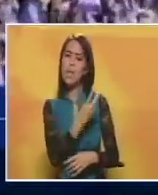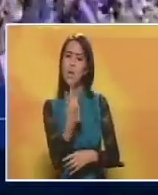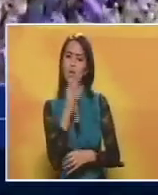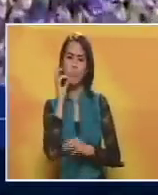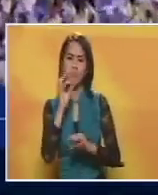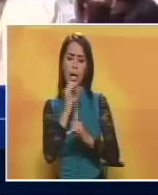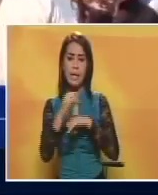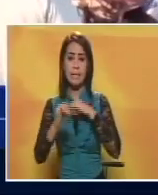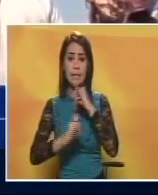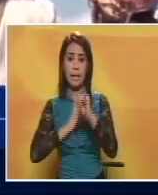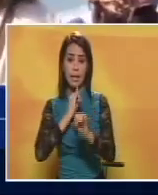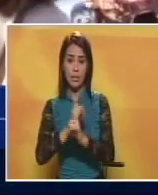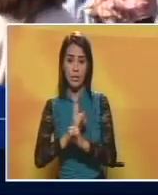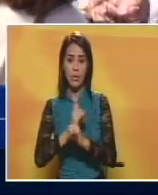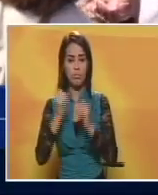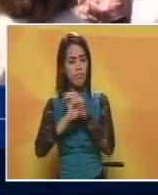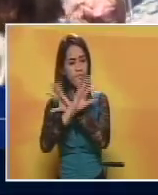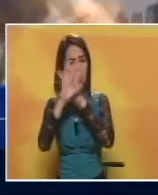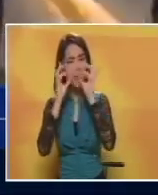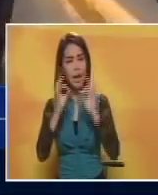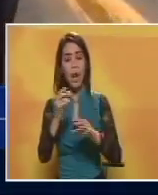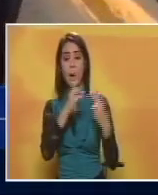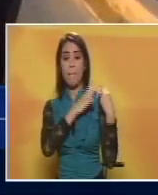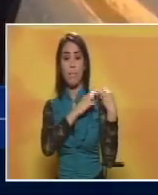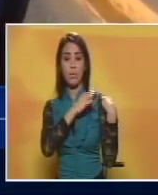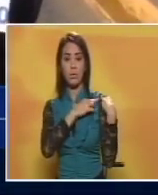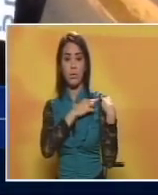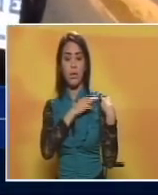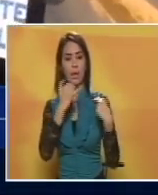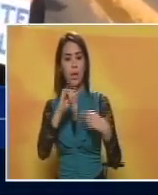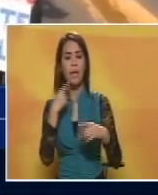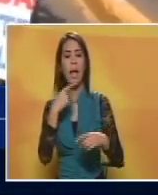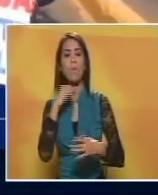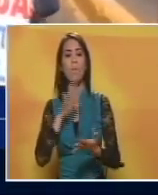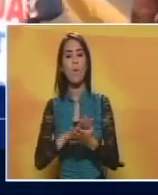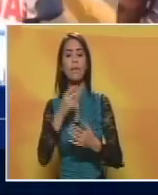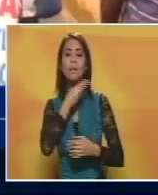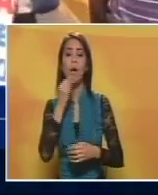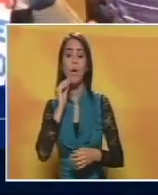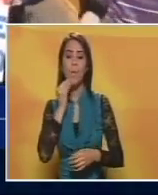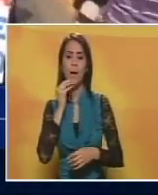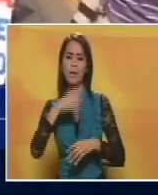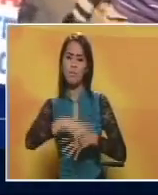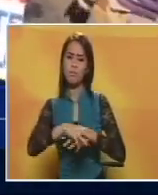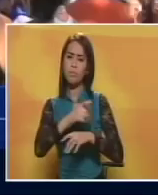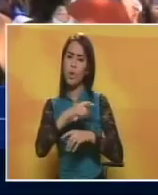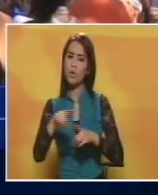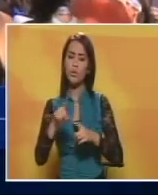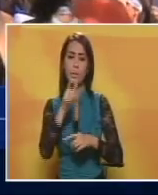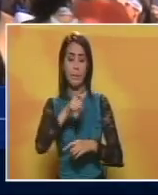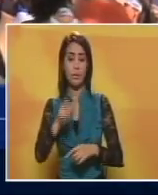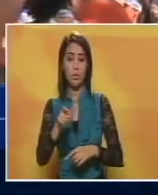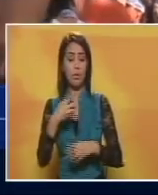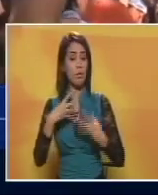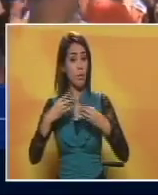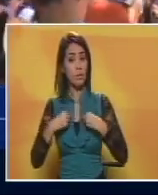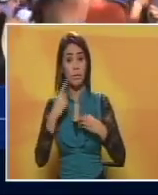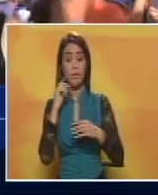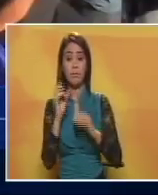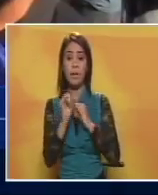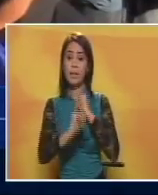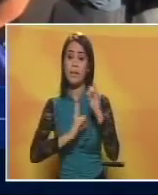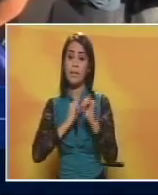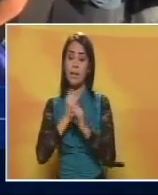organismos internacionales esclarezcan la responsabilidad de los recientes asesinatos de estudiantes y ciudadanos. De no aceptarse la presencia de la